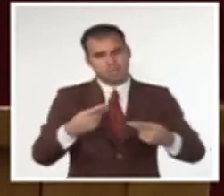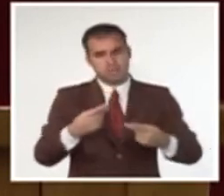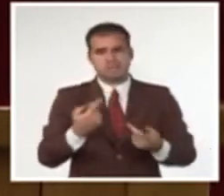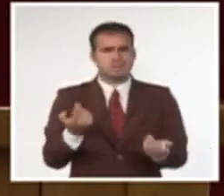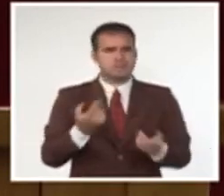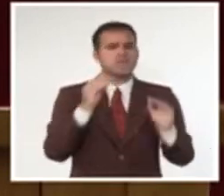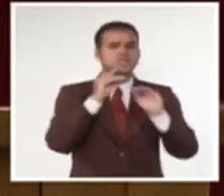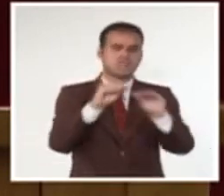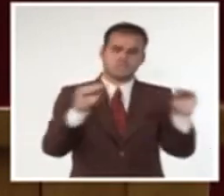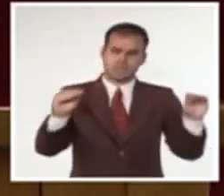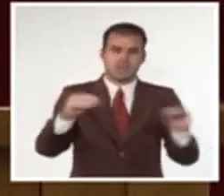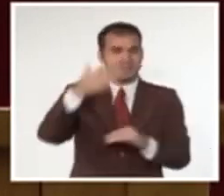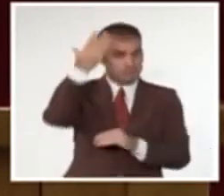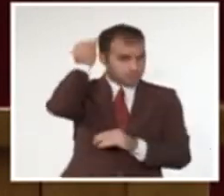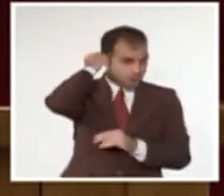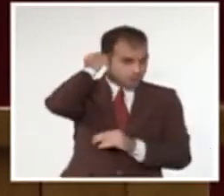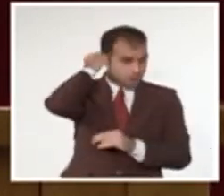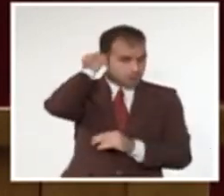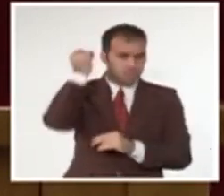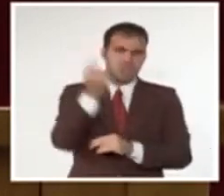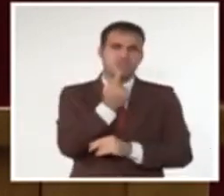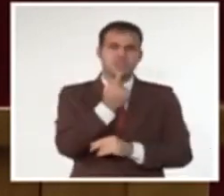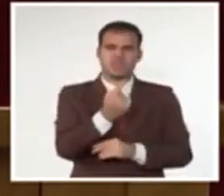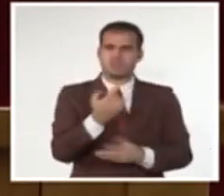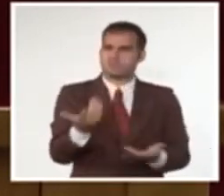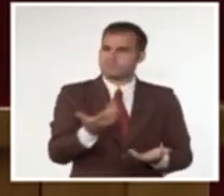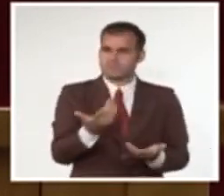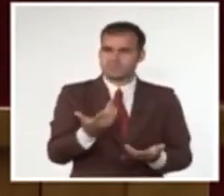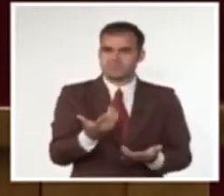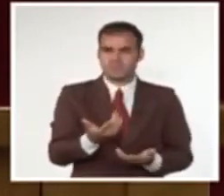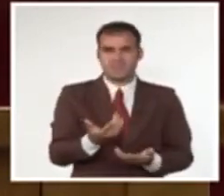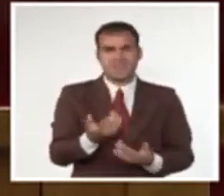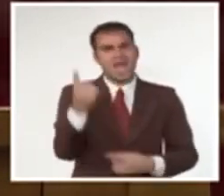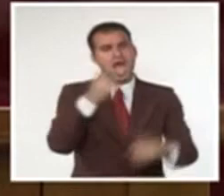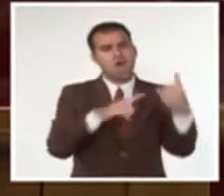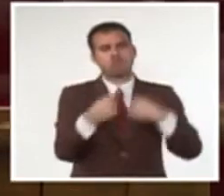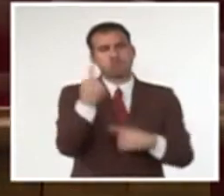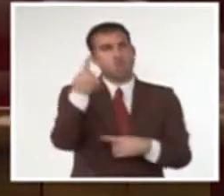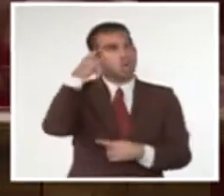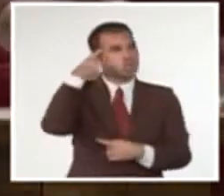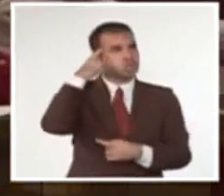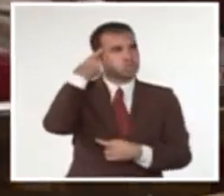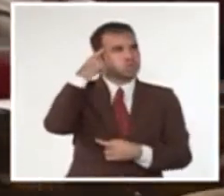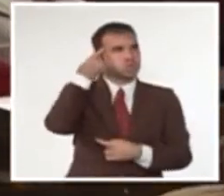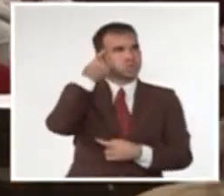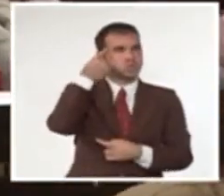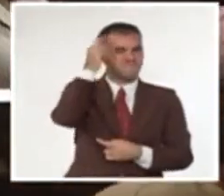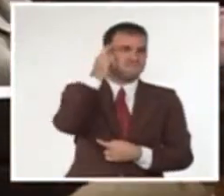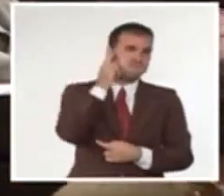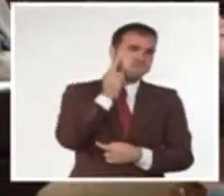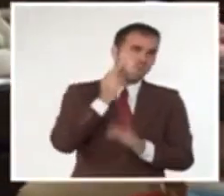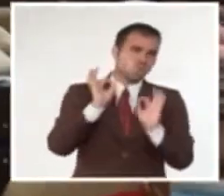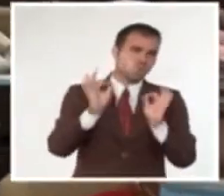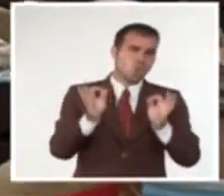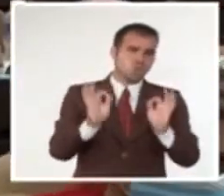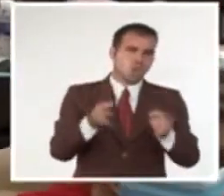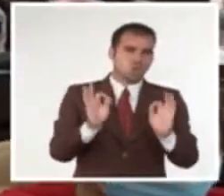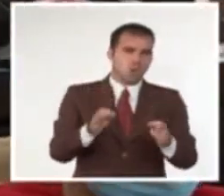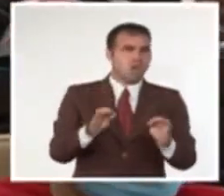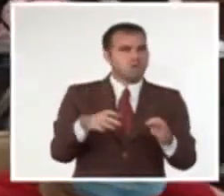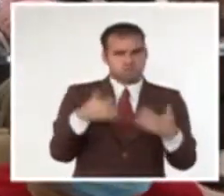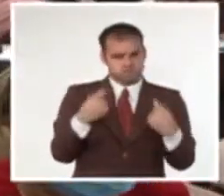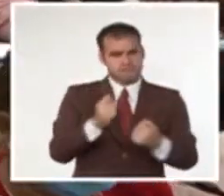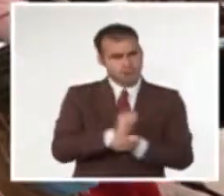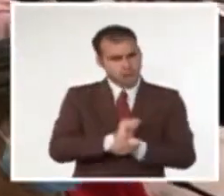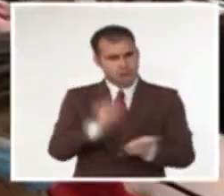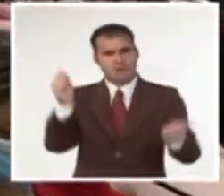por el general de ejército Raúl Castro Ruz a despojarnos de prejuicios y falsos temores contra la inversión foránea.